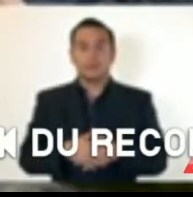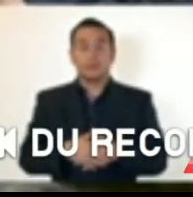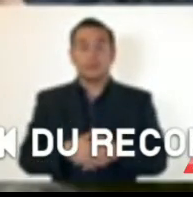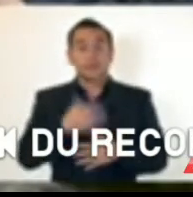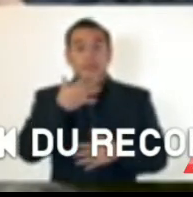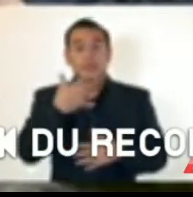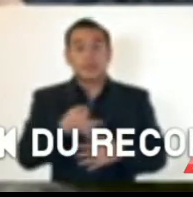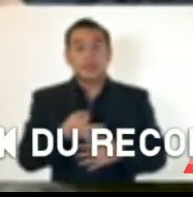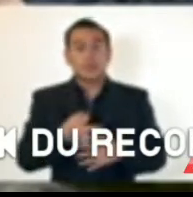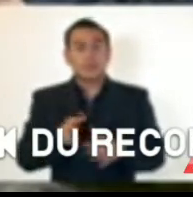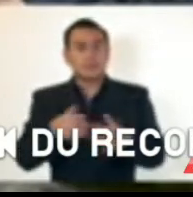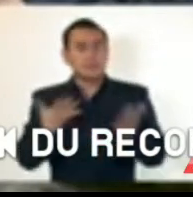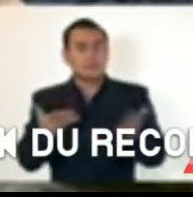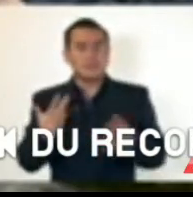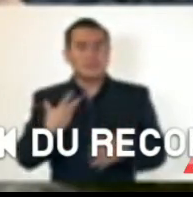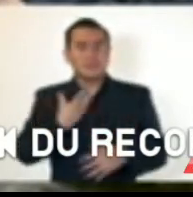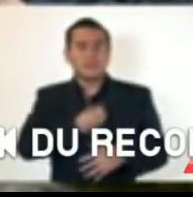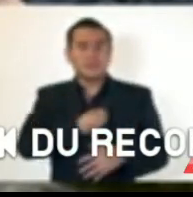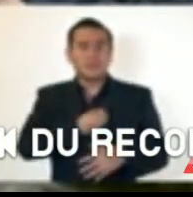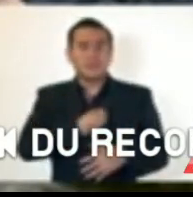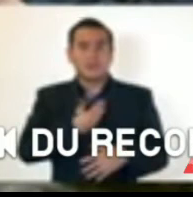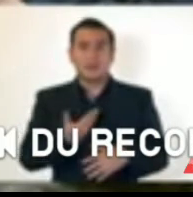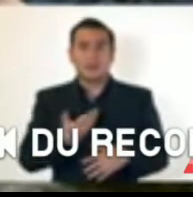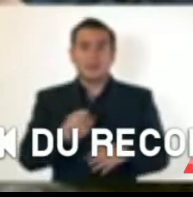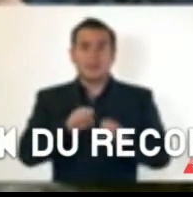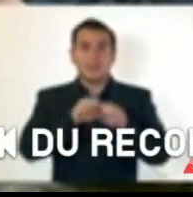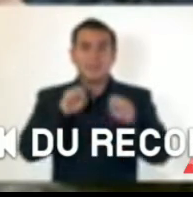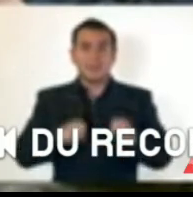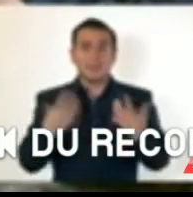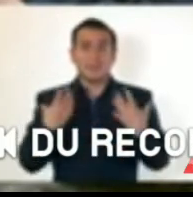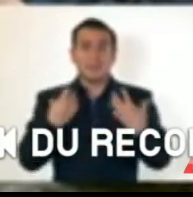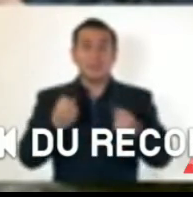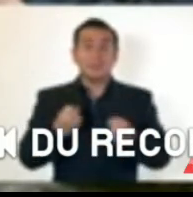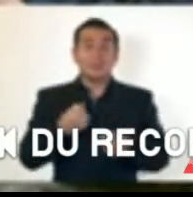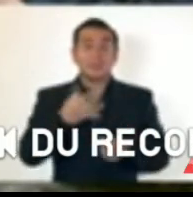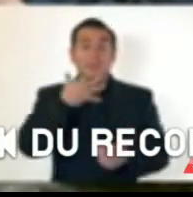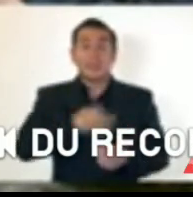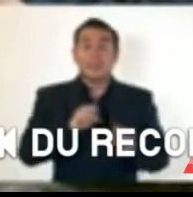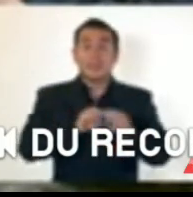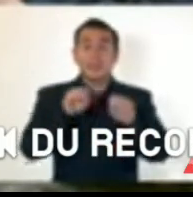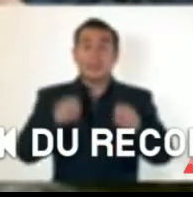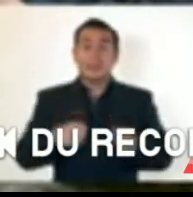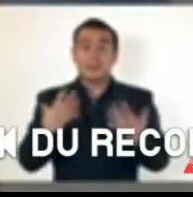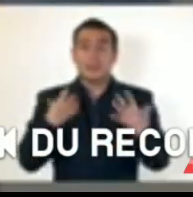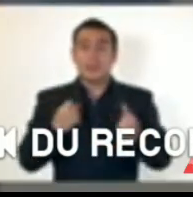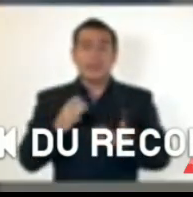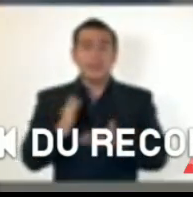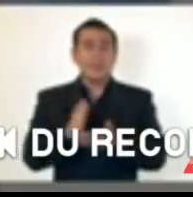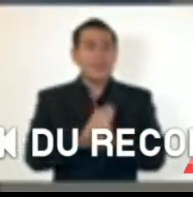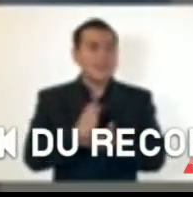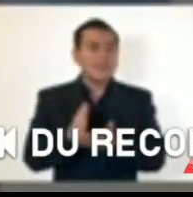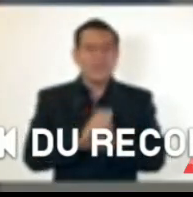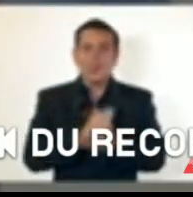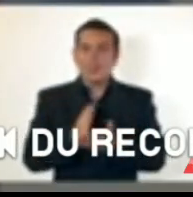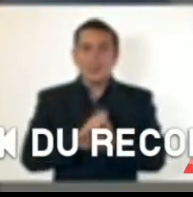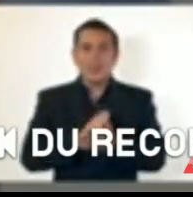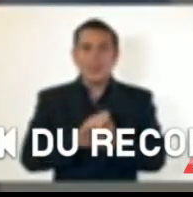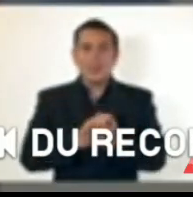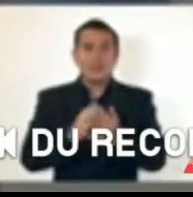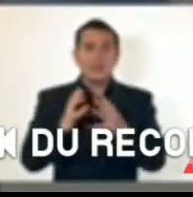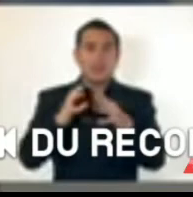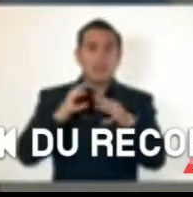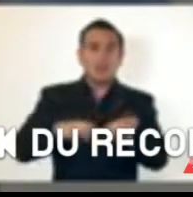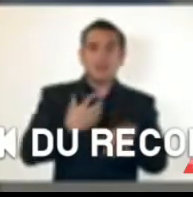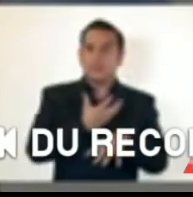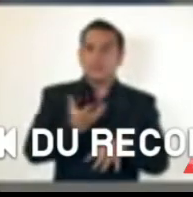Pero hay gente que dice, ¿por qué no nos preparamos más? Lo que tenemos que preparar más es el sistema de salud. Nuestro sistema de salud no va a aguantar, como no va a aguantar ningún sistema de salud del